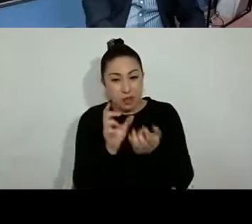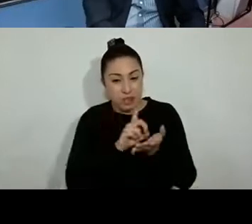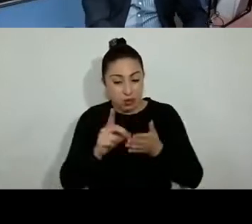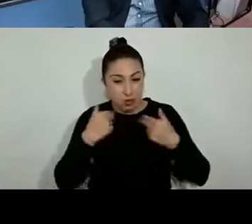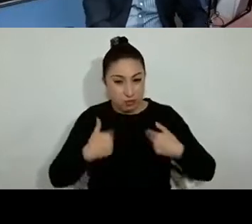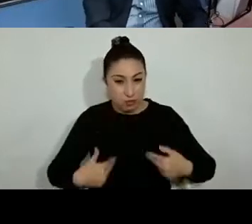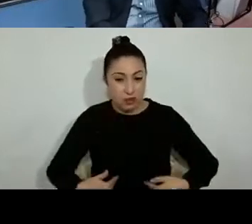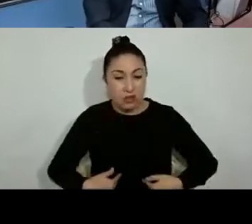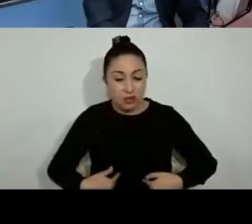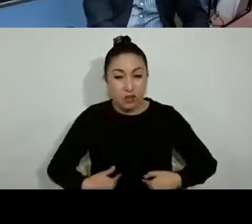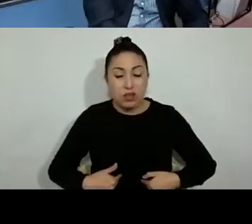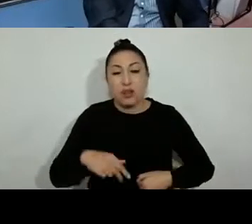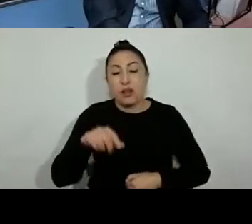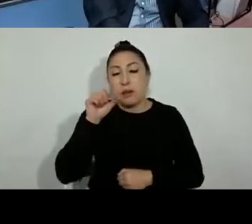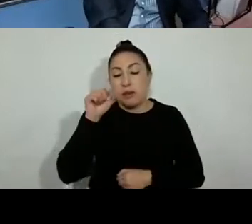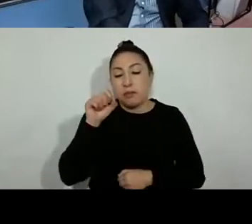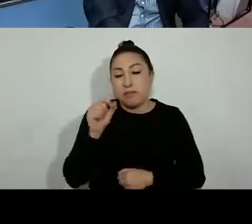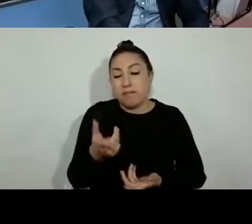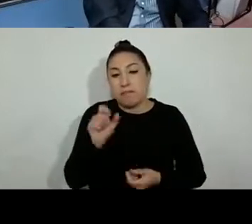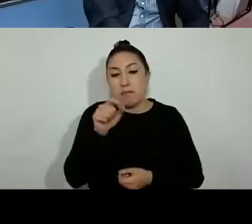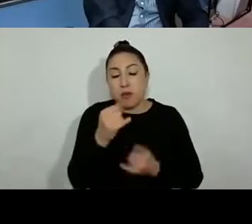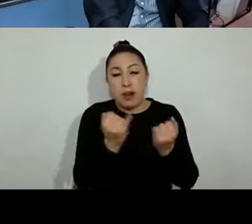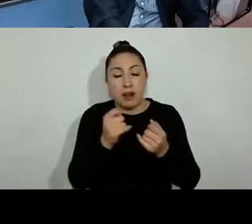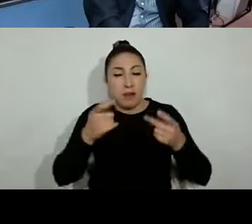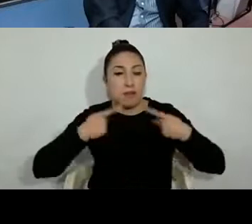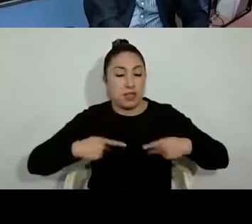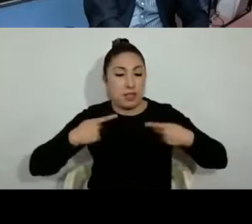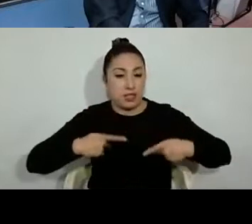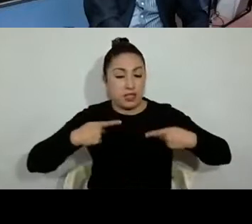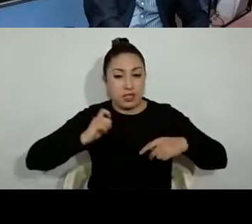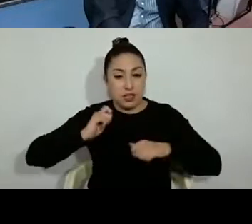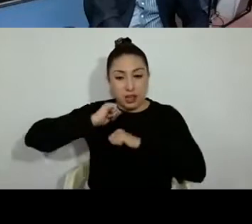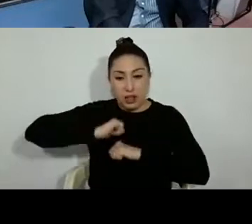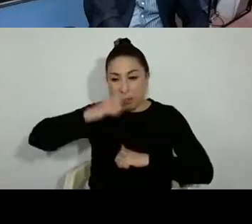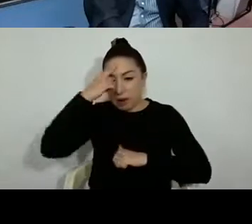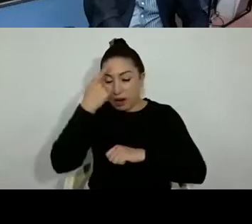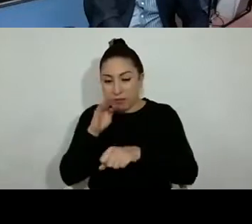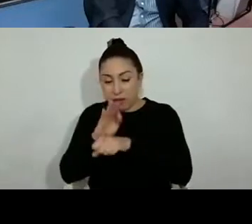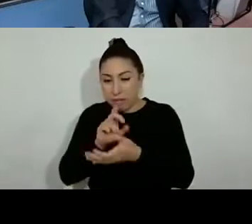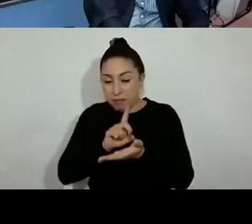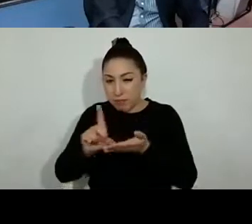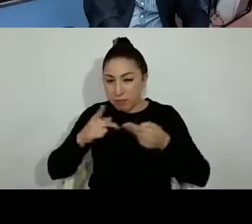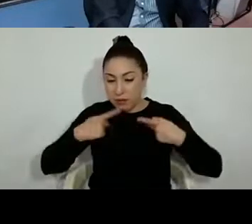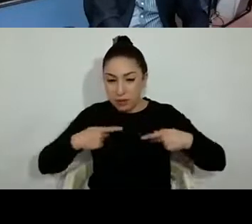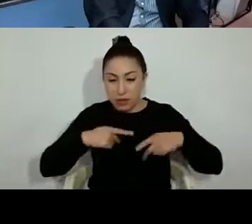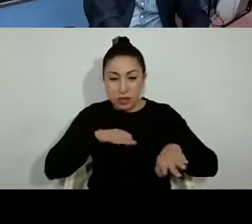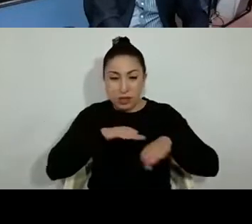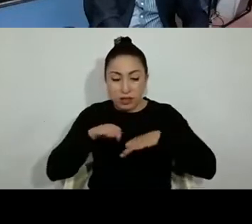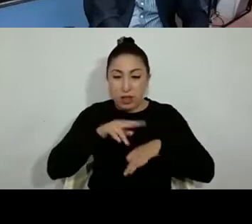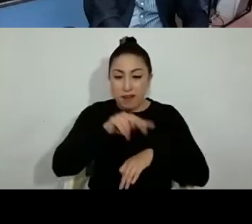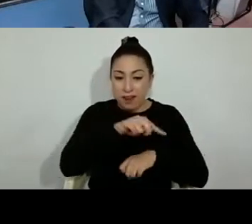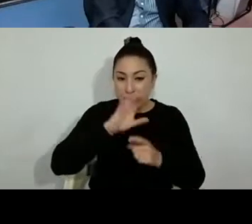a través de la persona encargada de los derechos laborales, hicimos